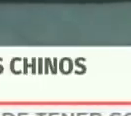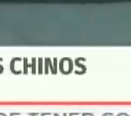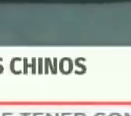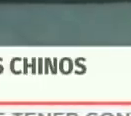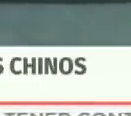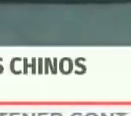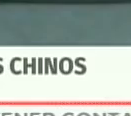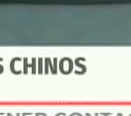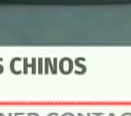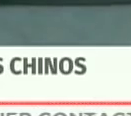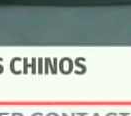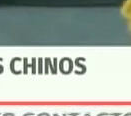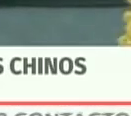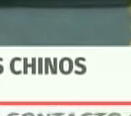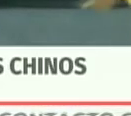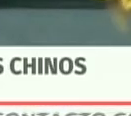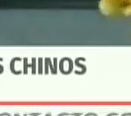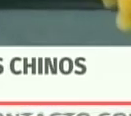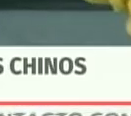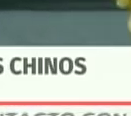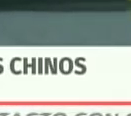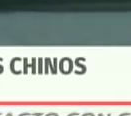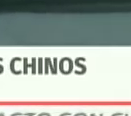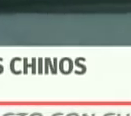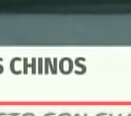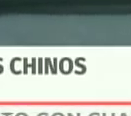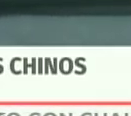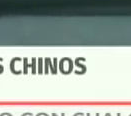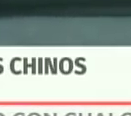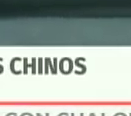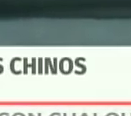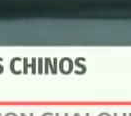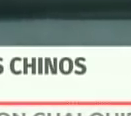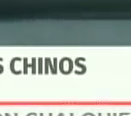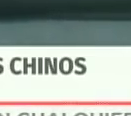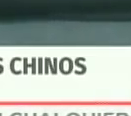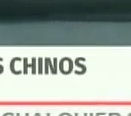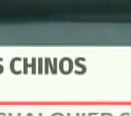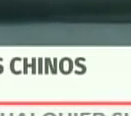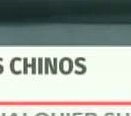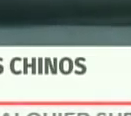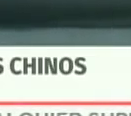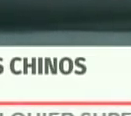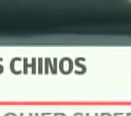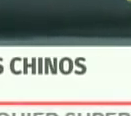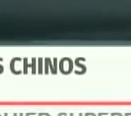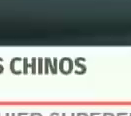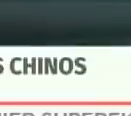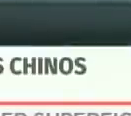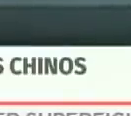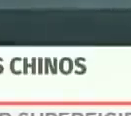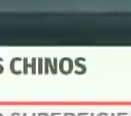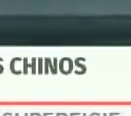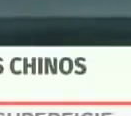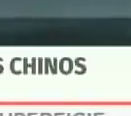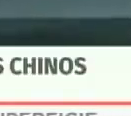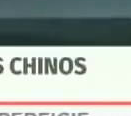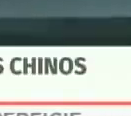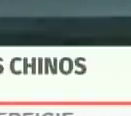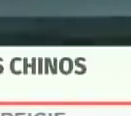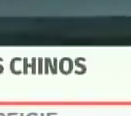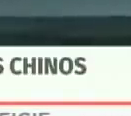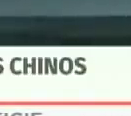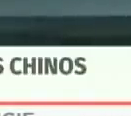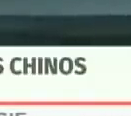República Popular de China en alianza con Venezuela. Más de 15.000 pruebas PCR también han llegado a nuestro país